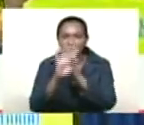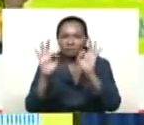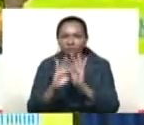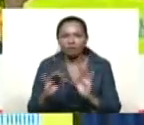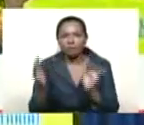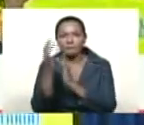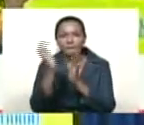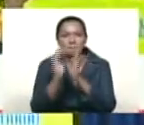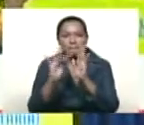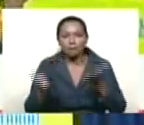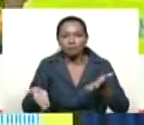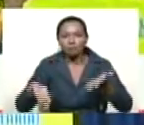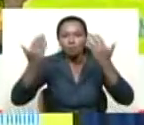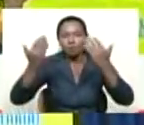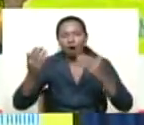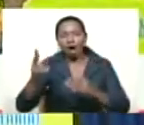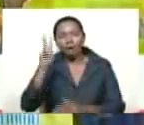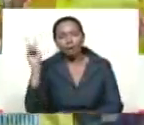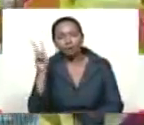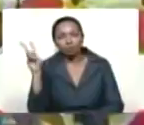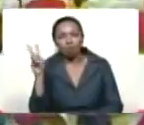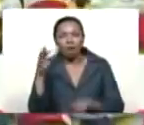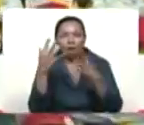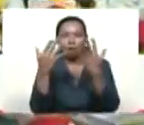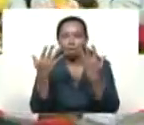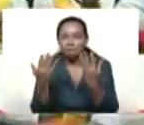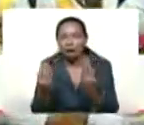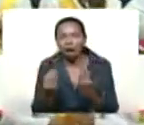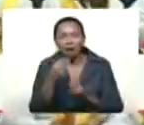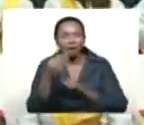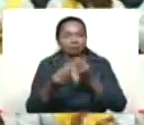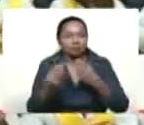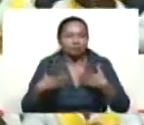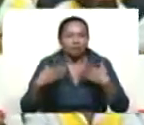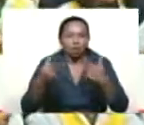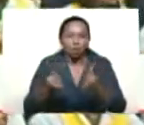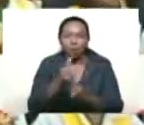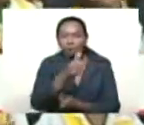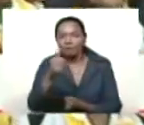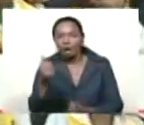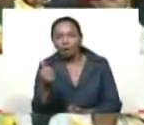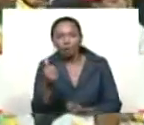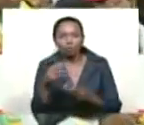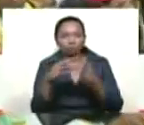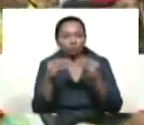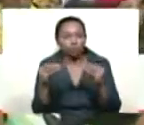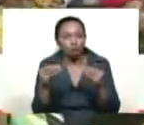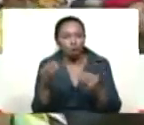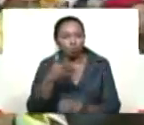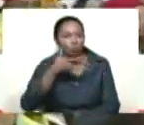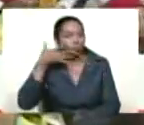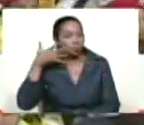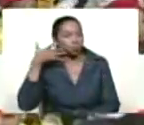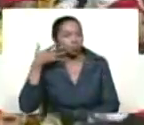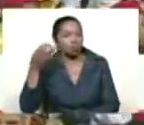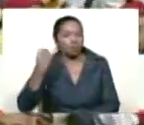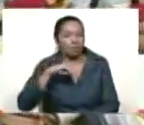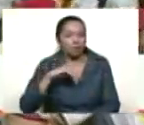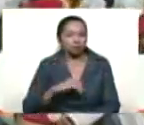Lázaro pueblo con sus manos milagrosas a llevar salud y vida. Son un orgullo